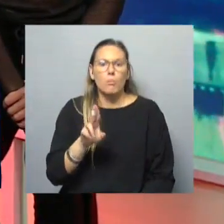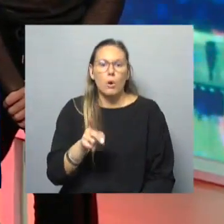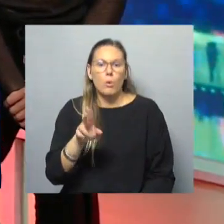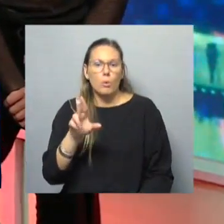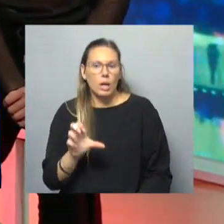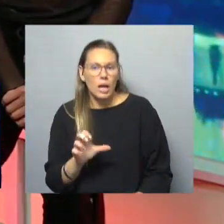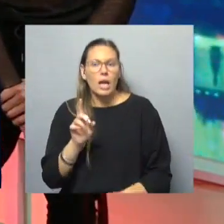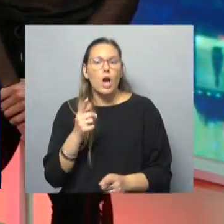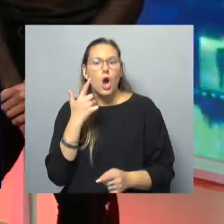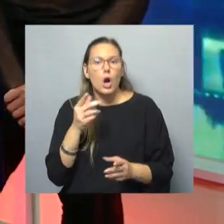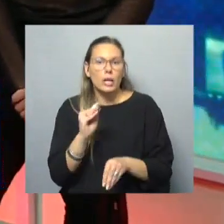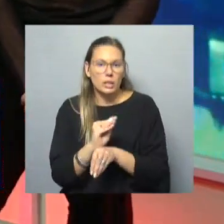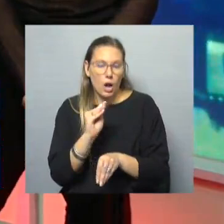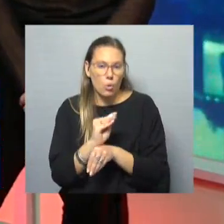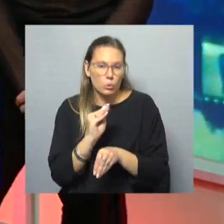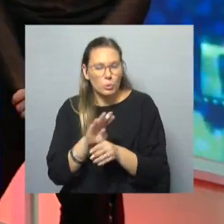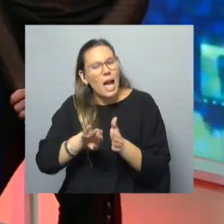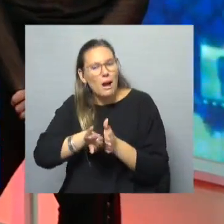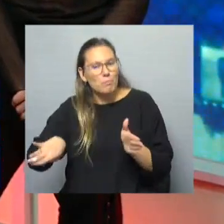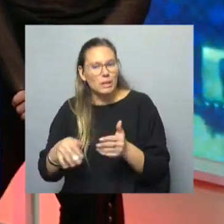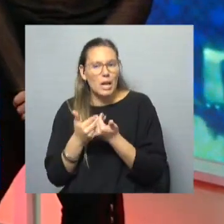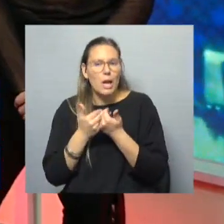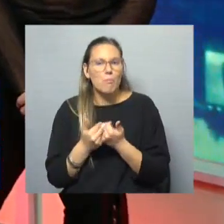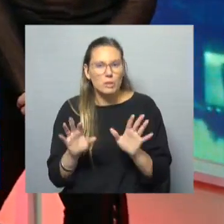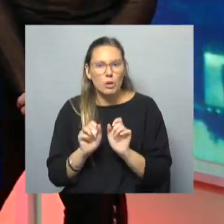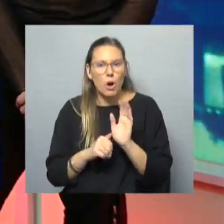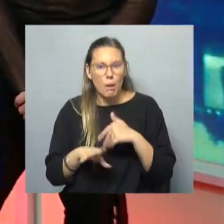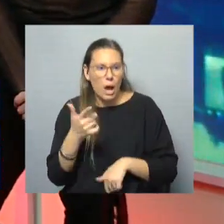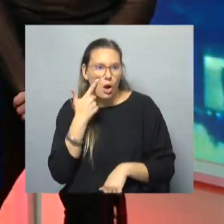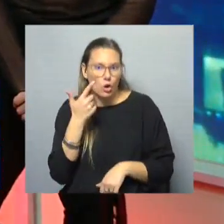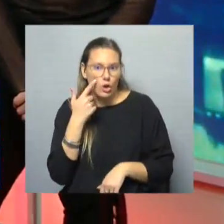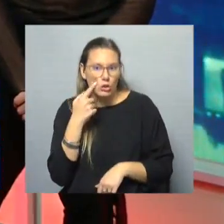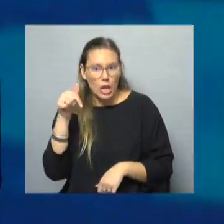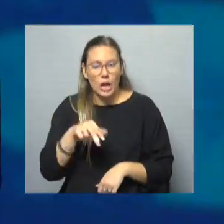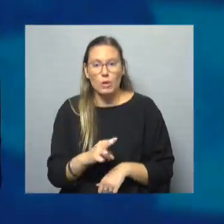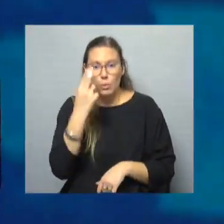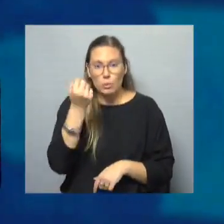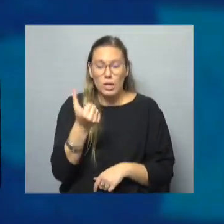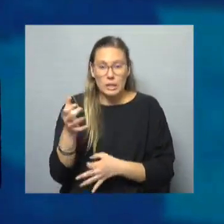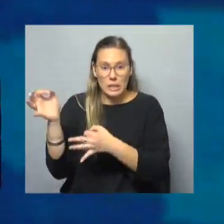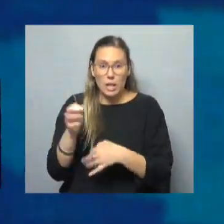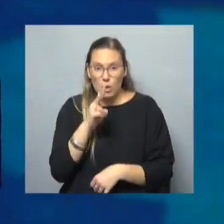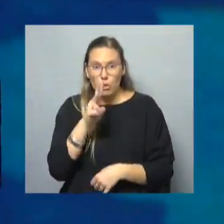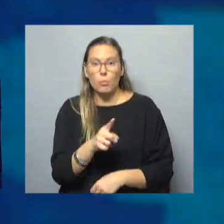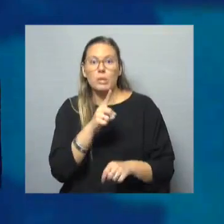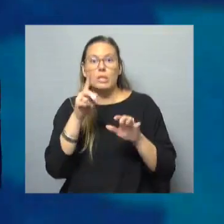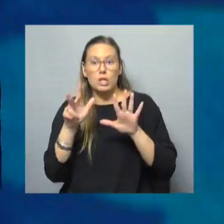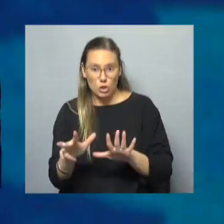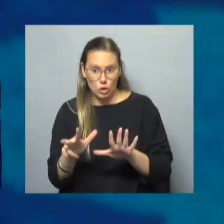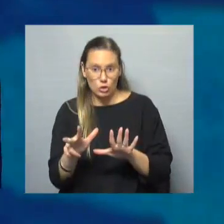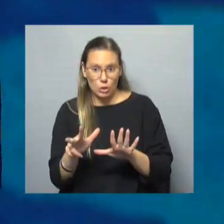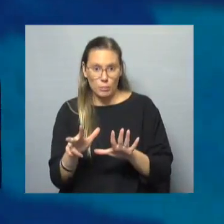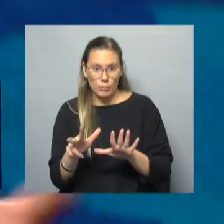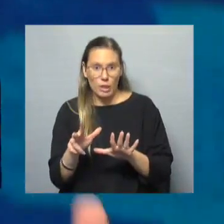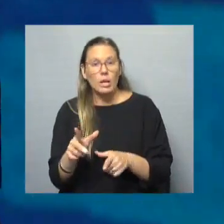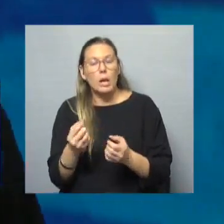popular. Entonces toda esta cultura underground empezó a hacerse popular y acá en Uruguay recién llegó el 2018, que se fue como